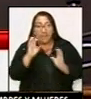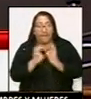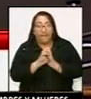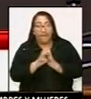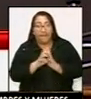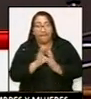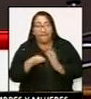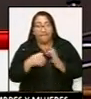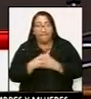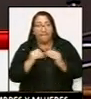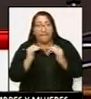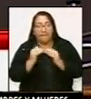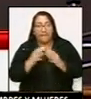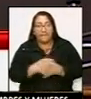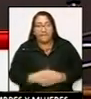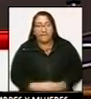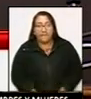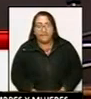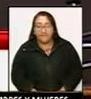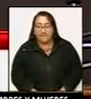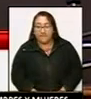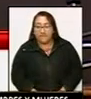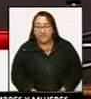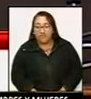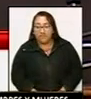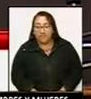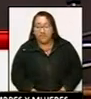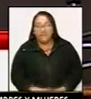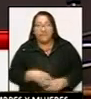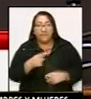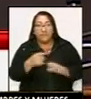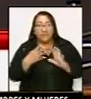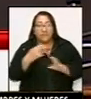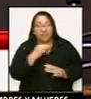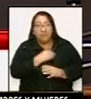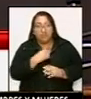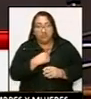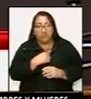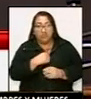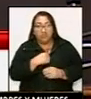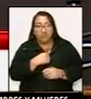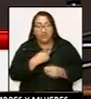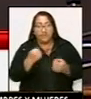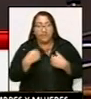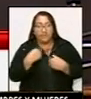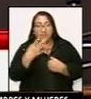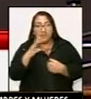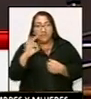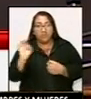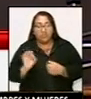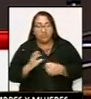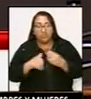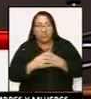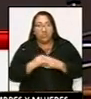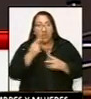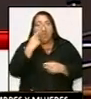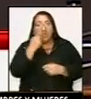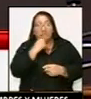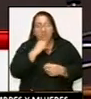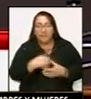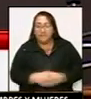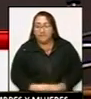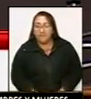en cuanto a paridad. De los 19 ministros, ¿tenemos el 50% entre varones y